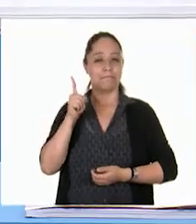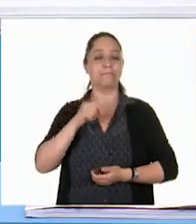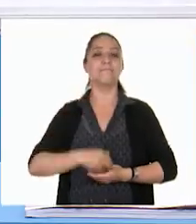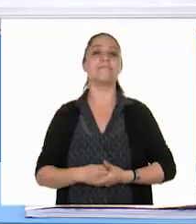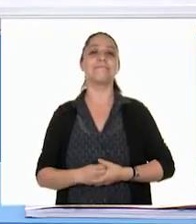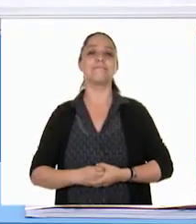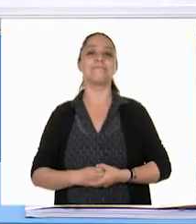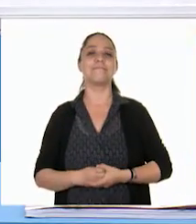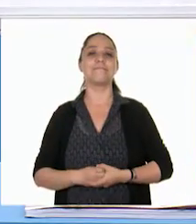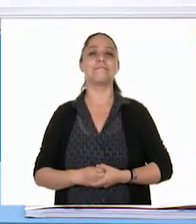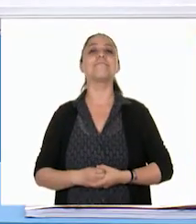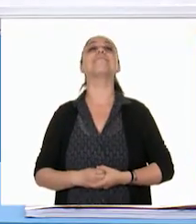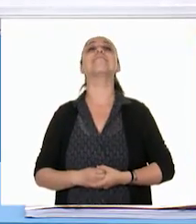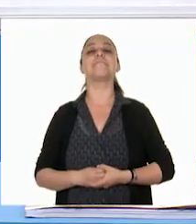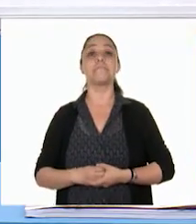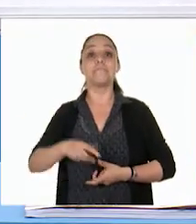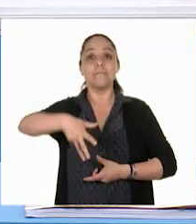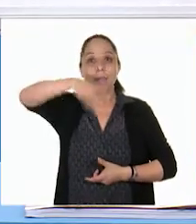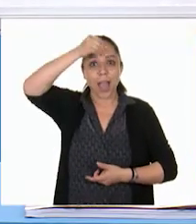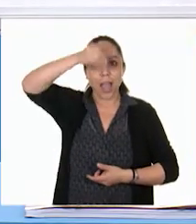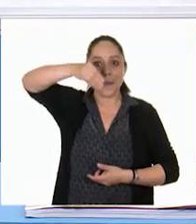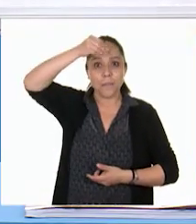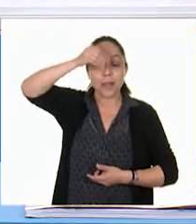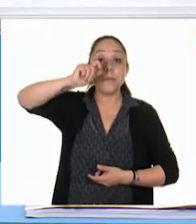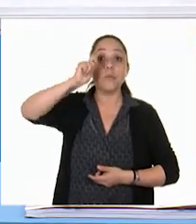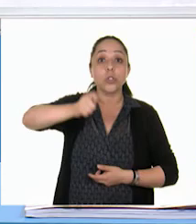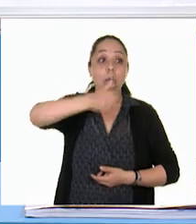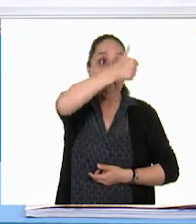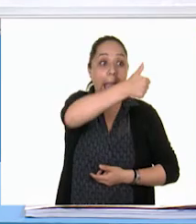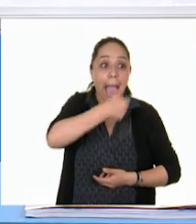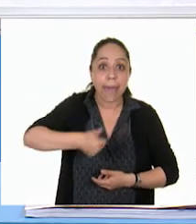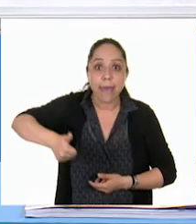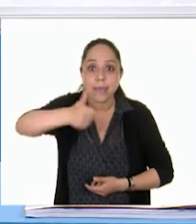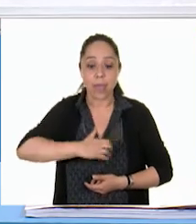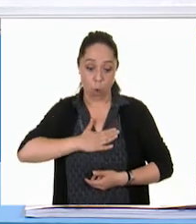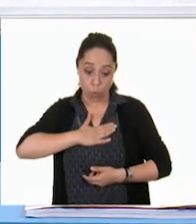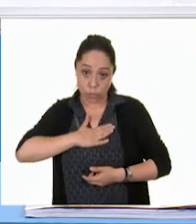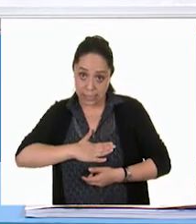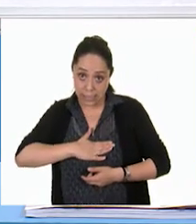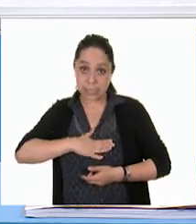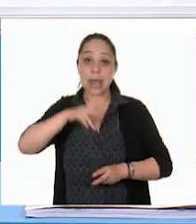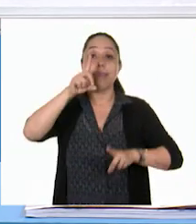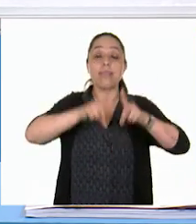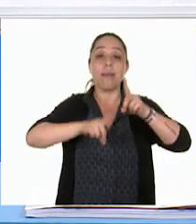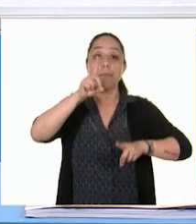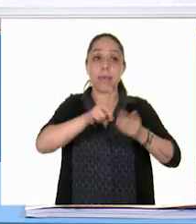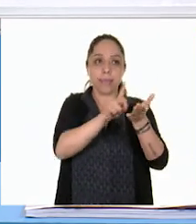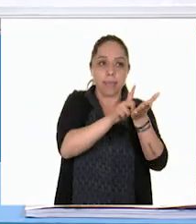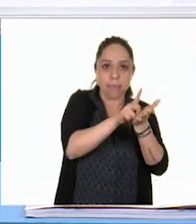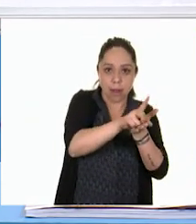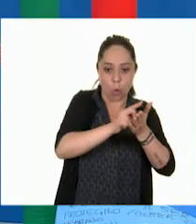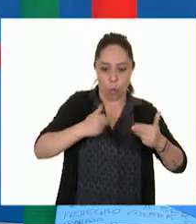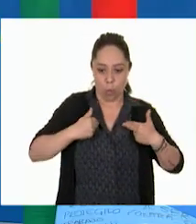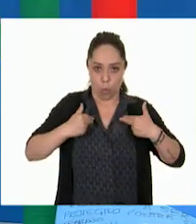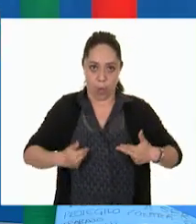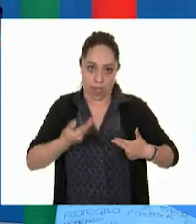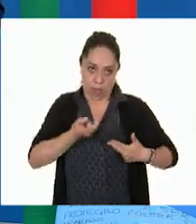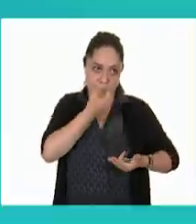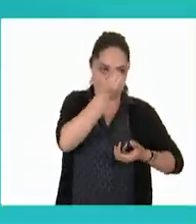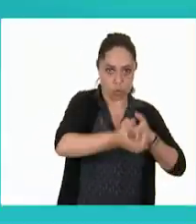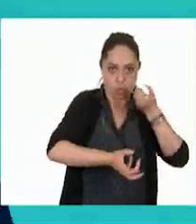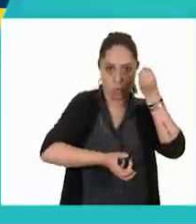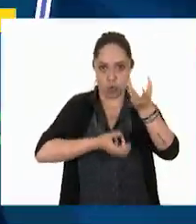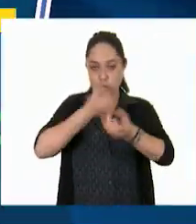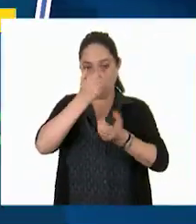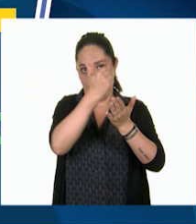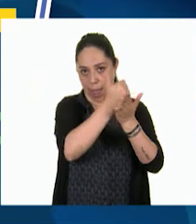bien. Aprendimos que la justicia es darle a cada quien lo que le corresponde con base en los derechos humanos. También aprendimos